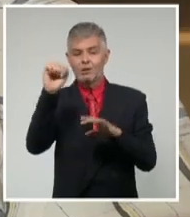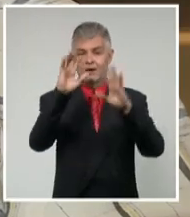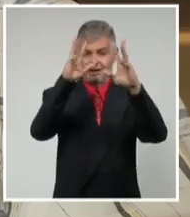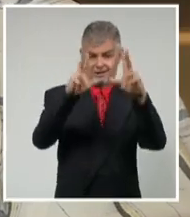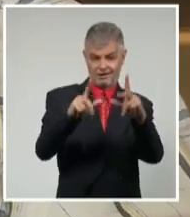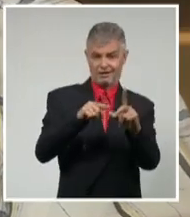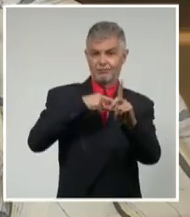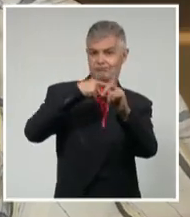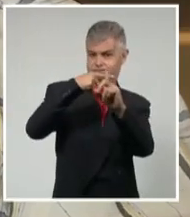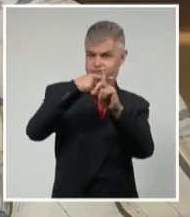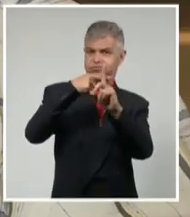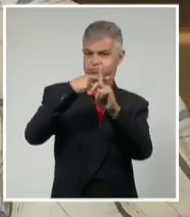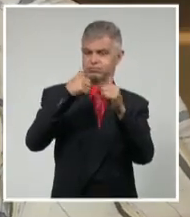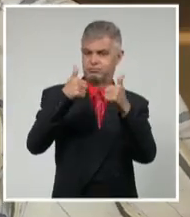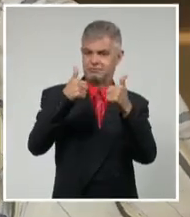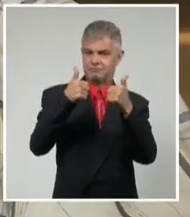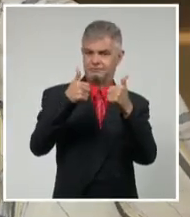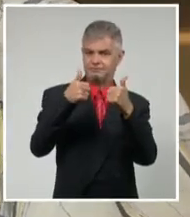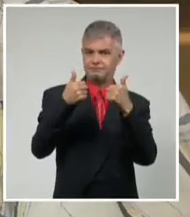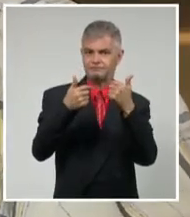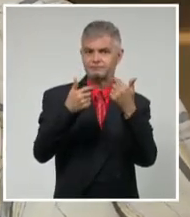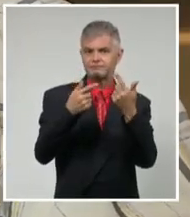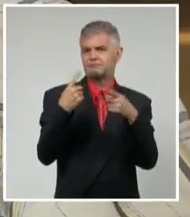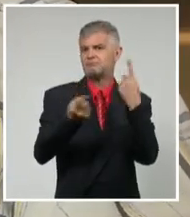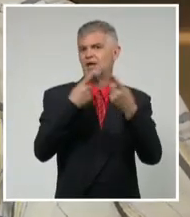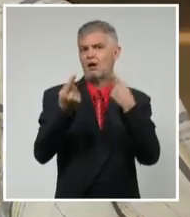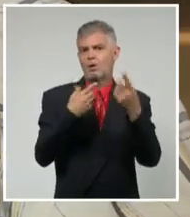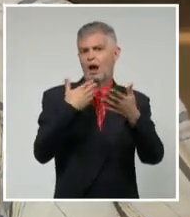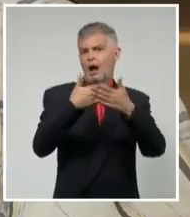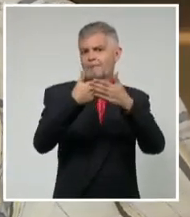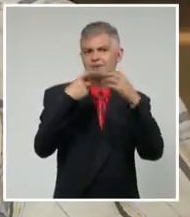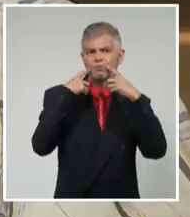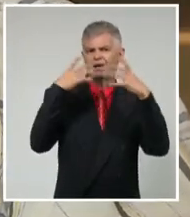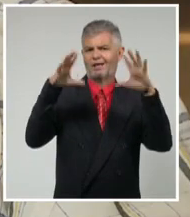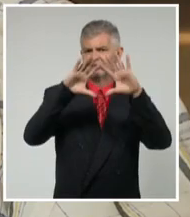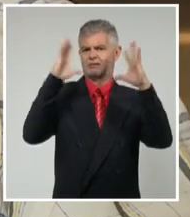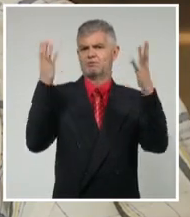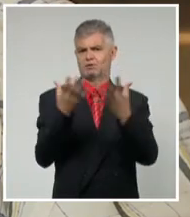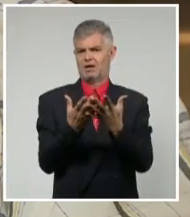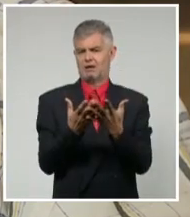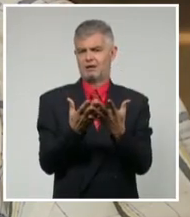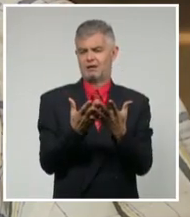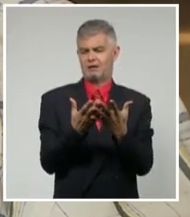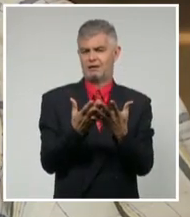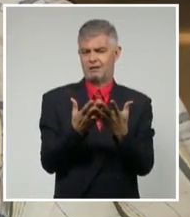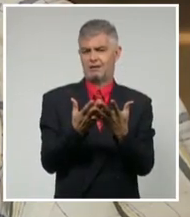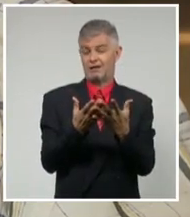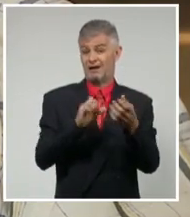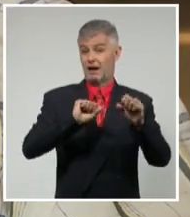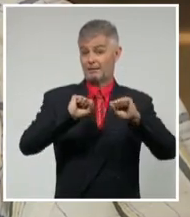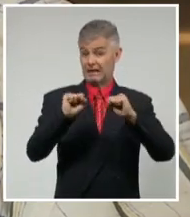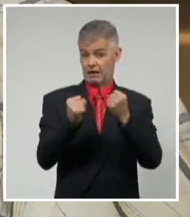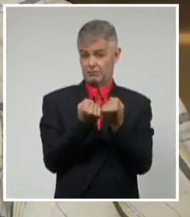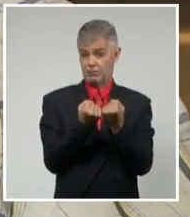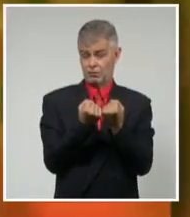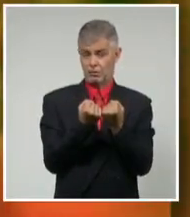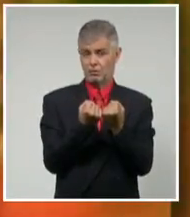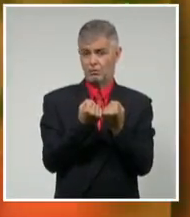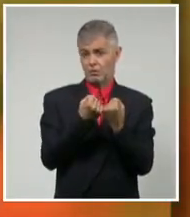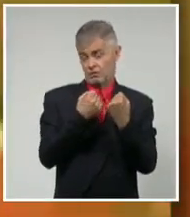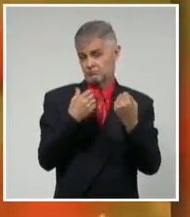como verdaderamente muy pocas transnacionales o muy pocas organizaciones del mundo capitalista pueden